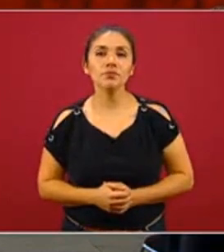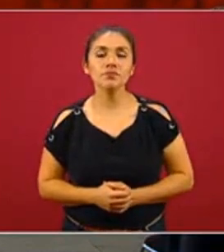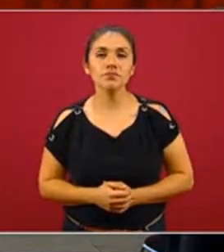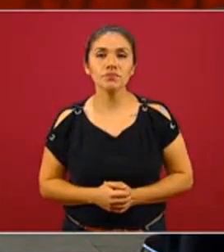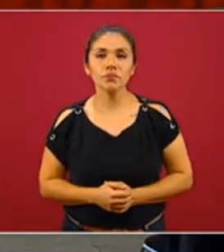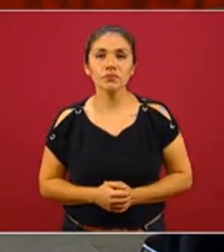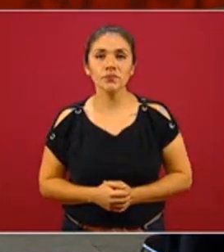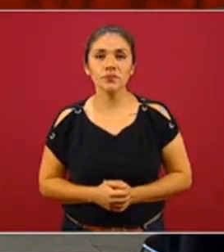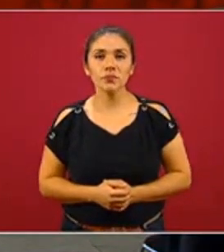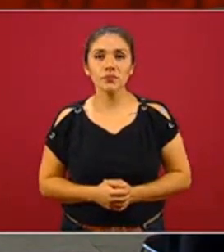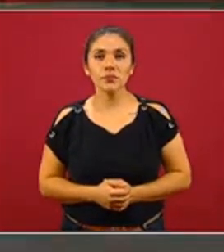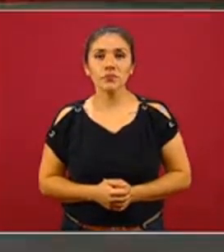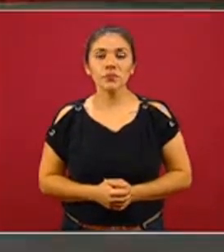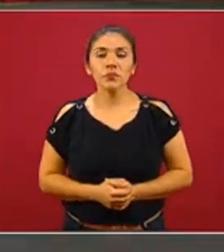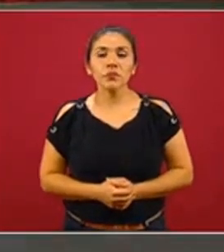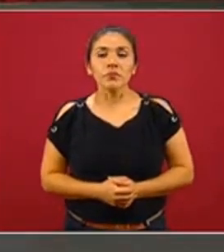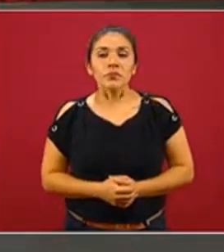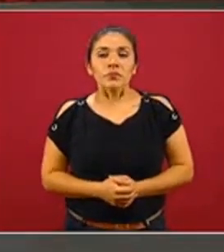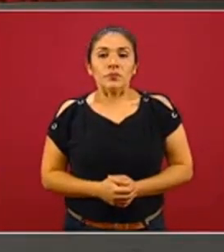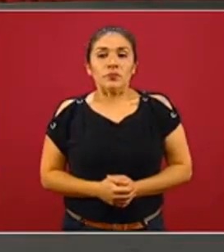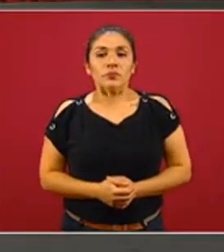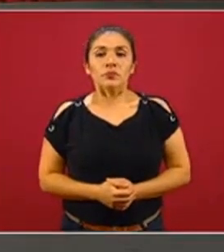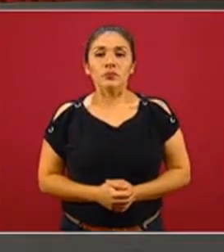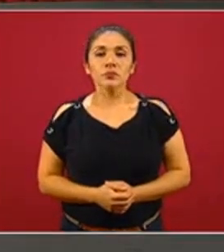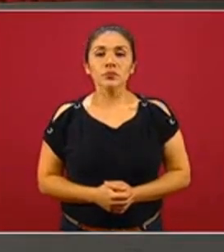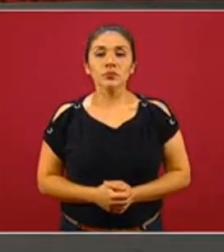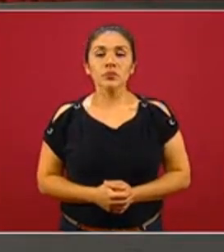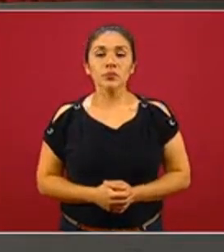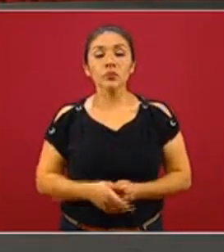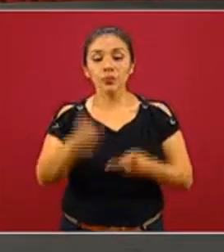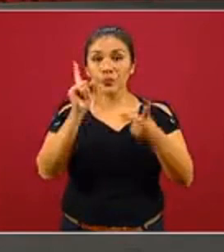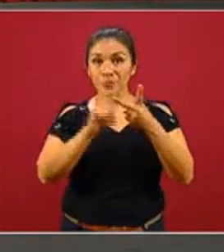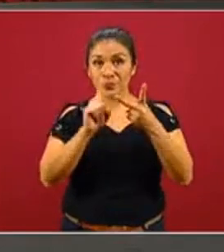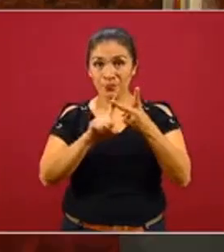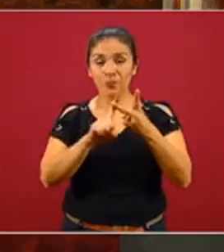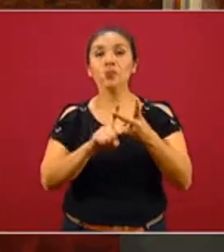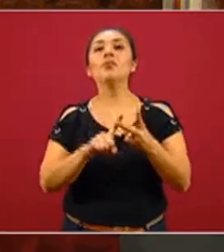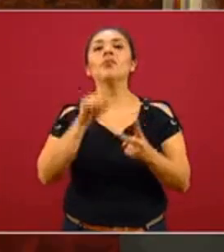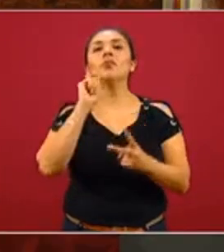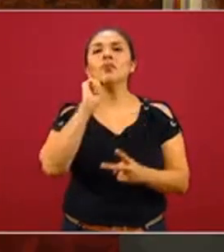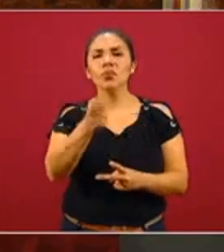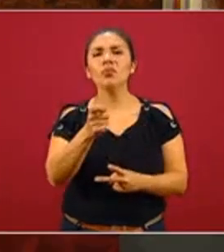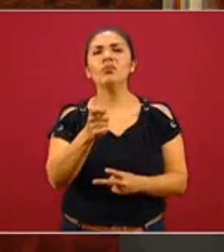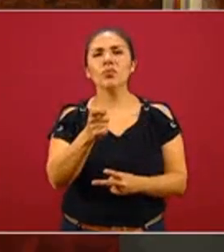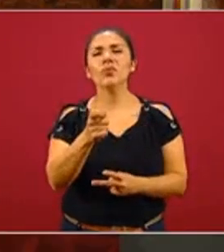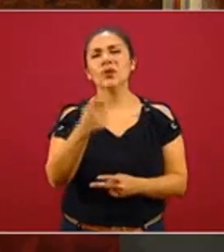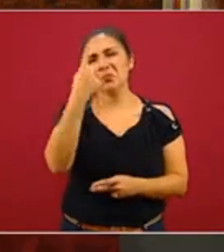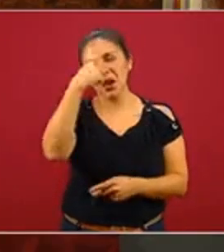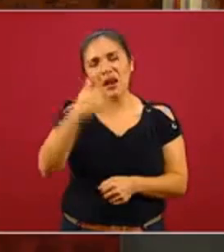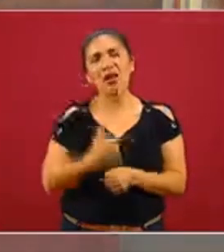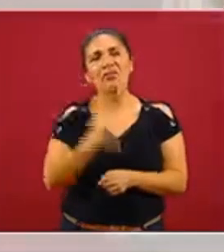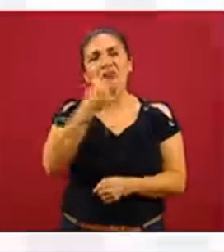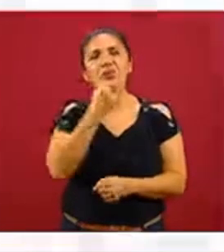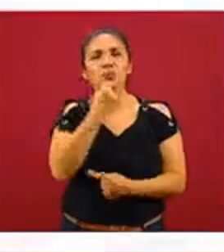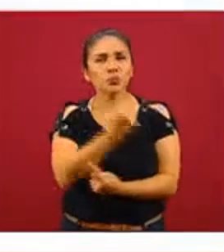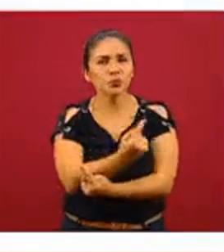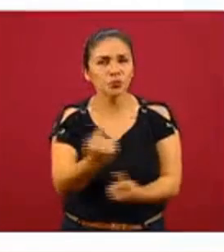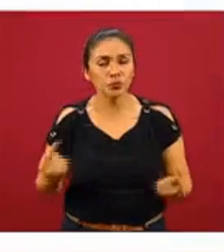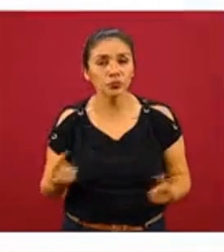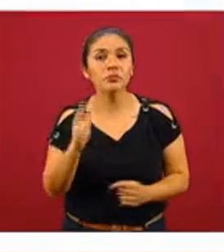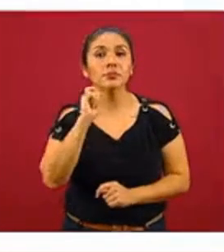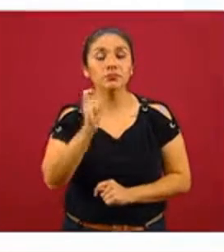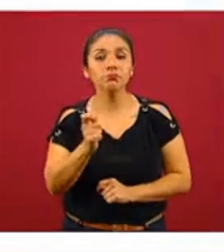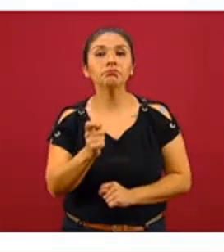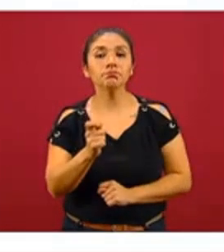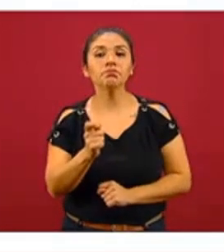Siguiente lámina, por favor. El segundo aspecto a destacar en lo referente a afectaciones a la niñez es